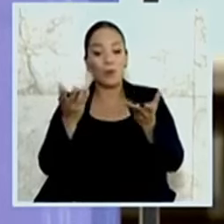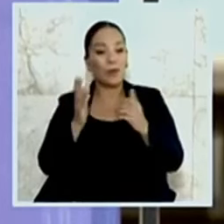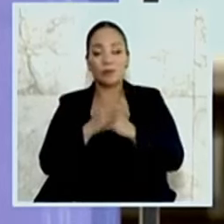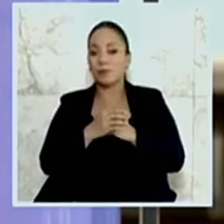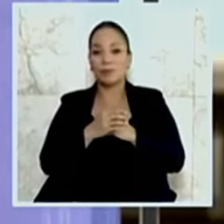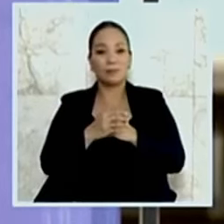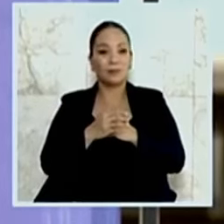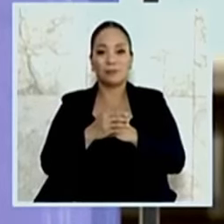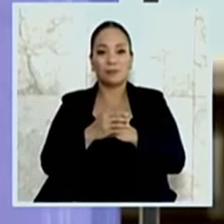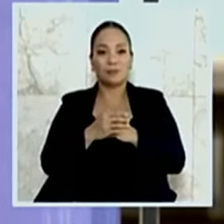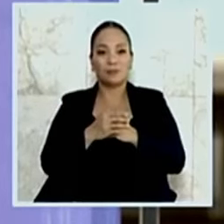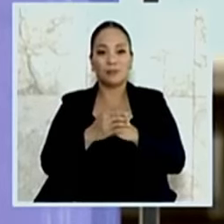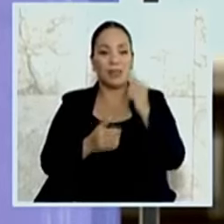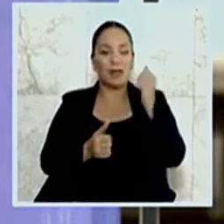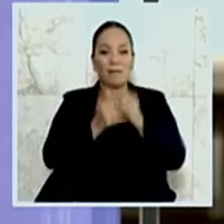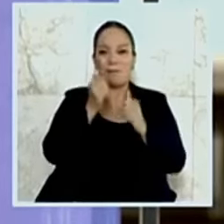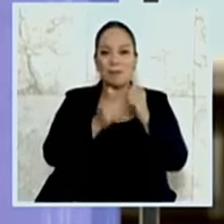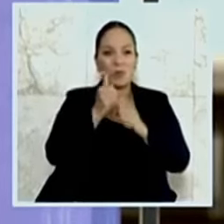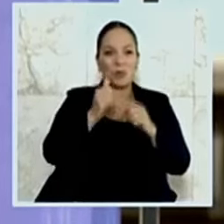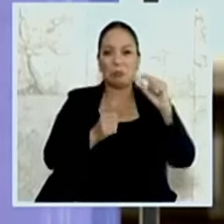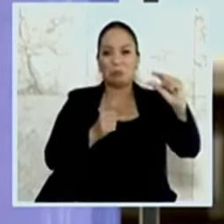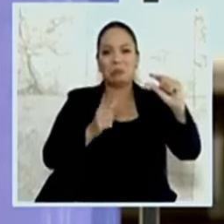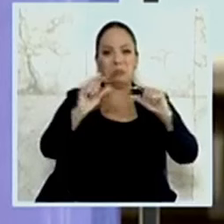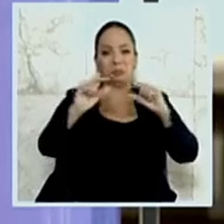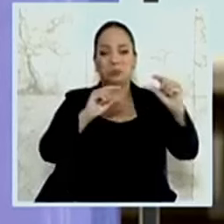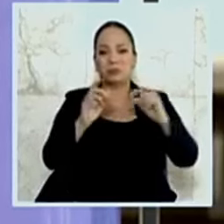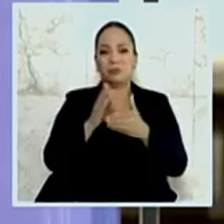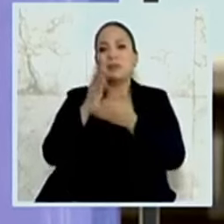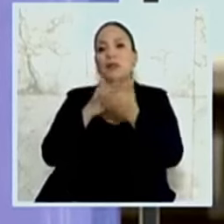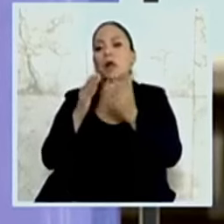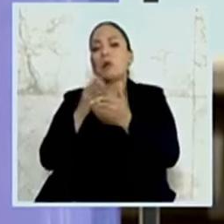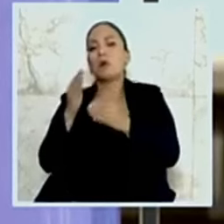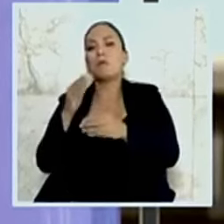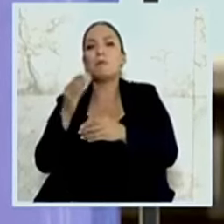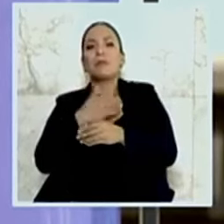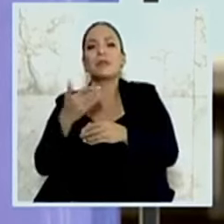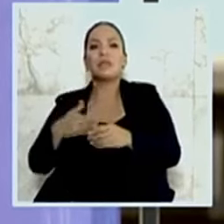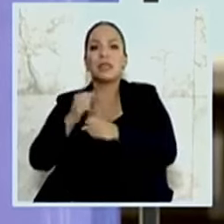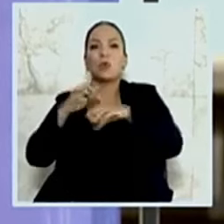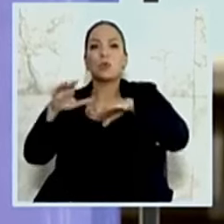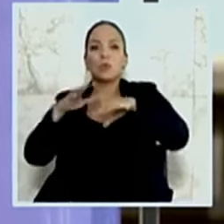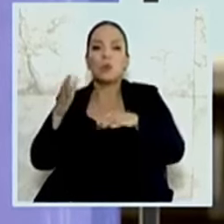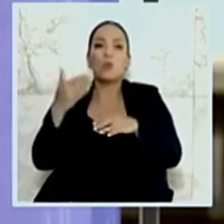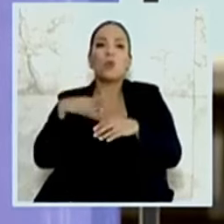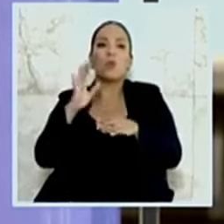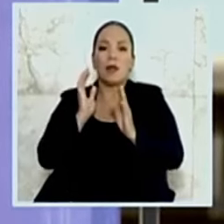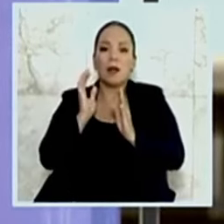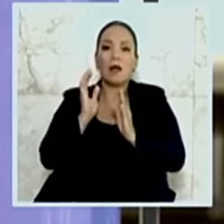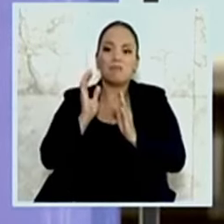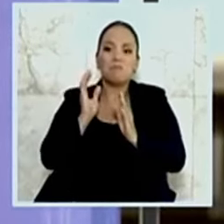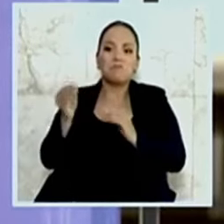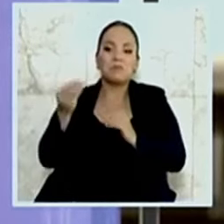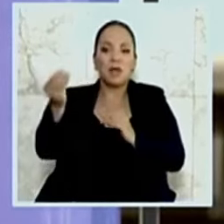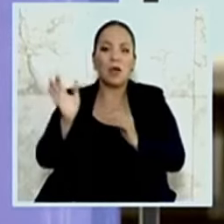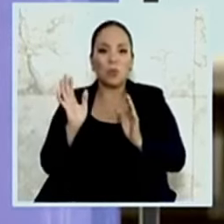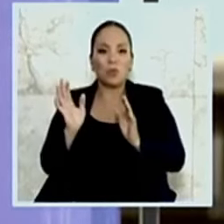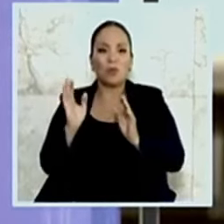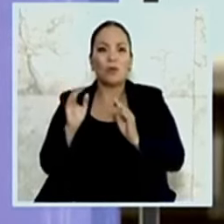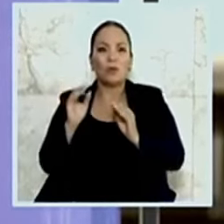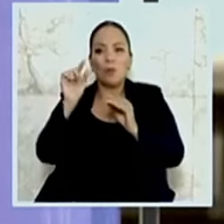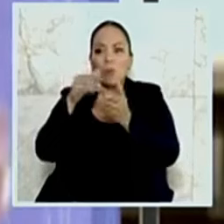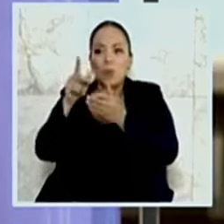de los costarricenses ganan más de 2 millones de colones. Los empleados públicos no hubieran pagado más, la